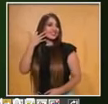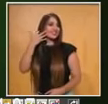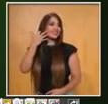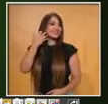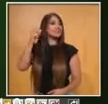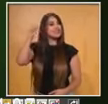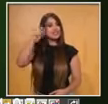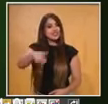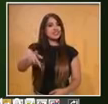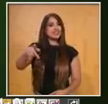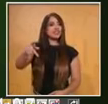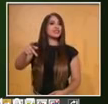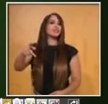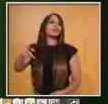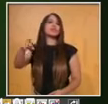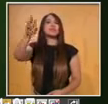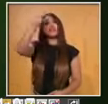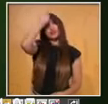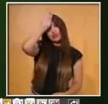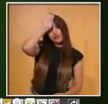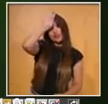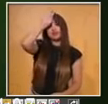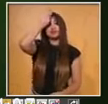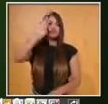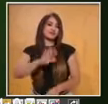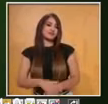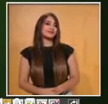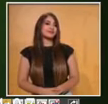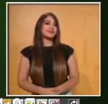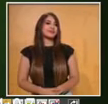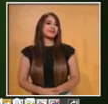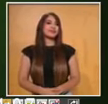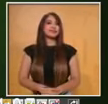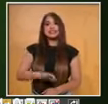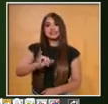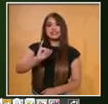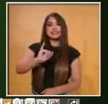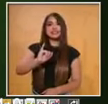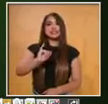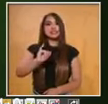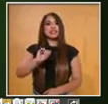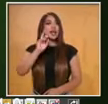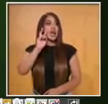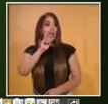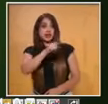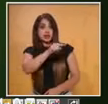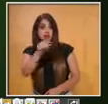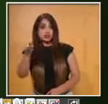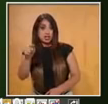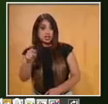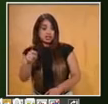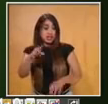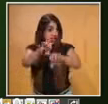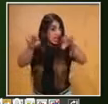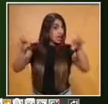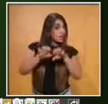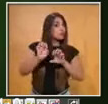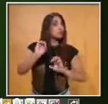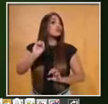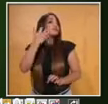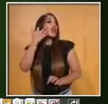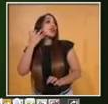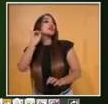Y los Rayados del Monterrey, claro que sí. A ver, pequeñitos, ¿y ustedes a qué equipo le van? ¿Tigres o